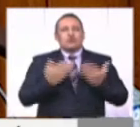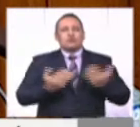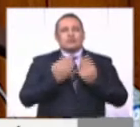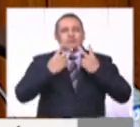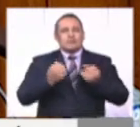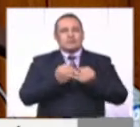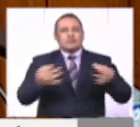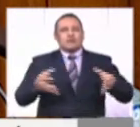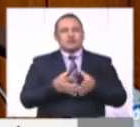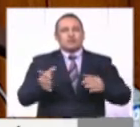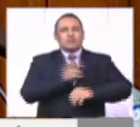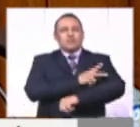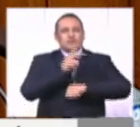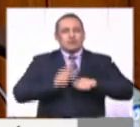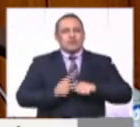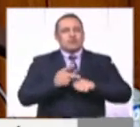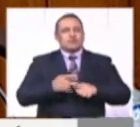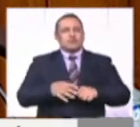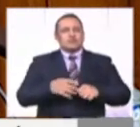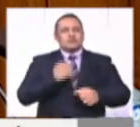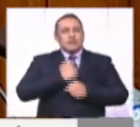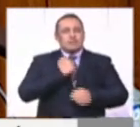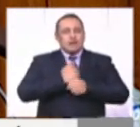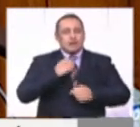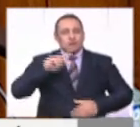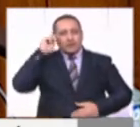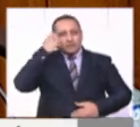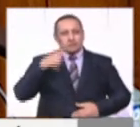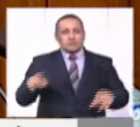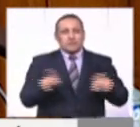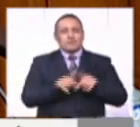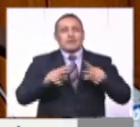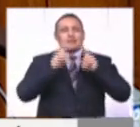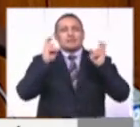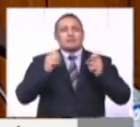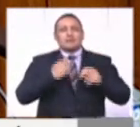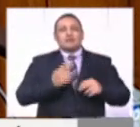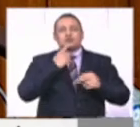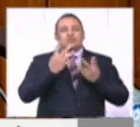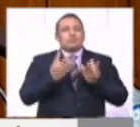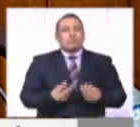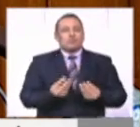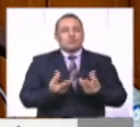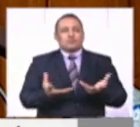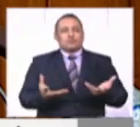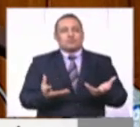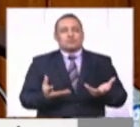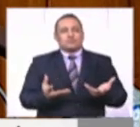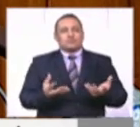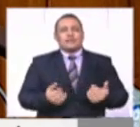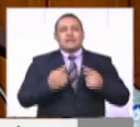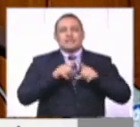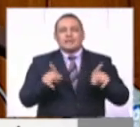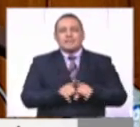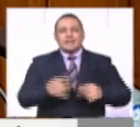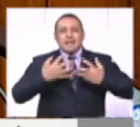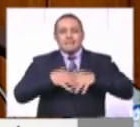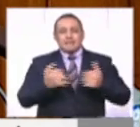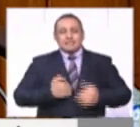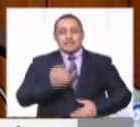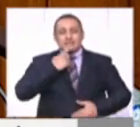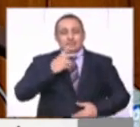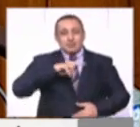profesionales donde Los profesionales especialistas en el tema son muy pocos que la empresa